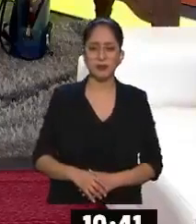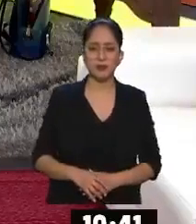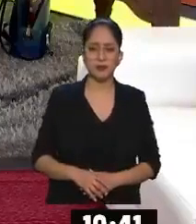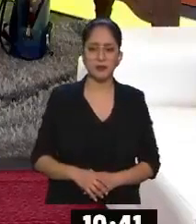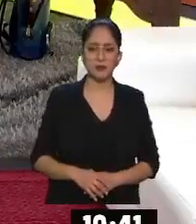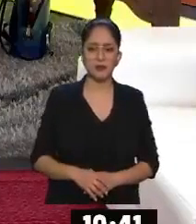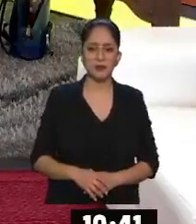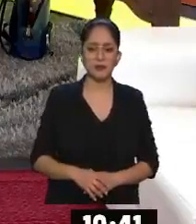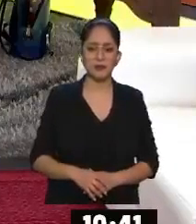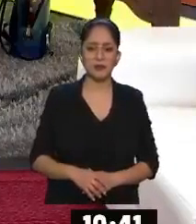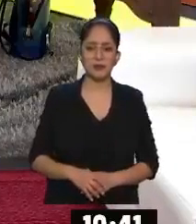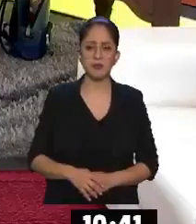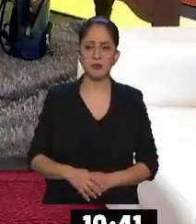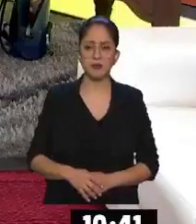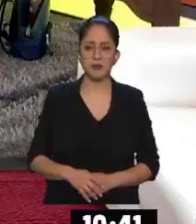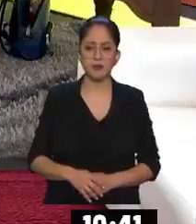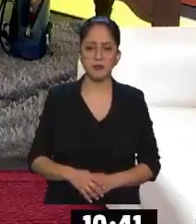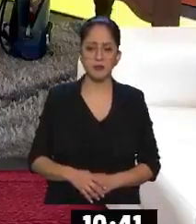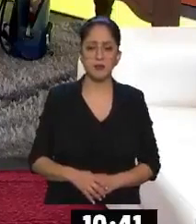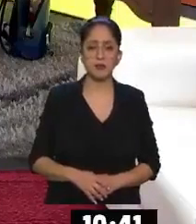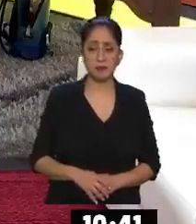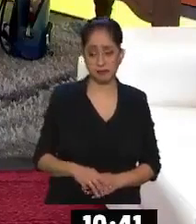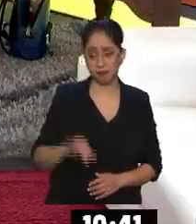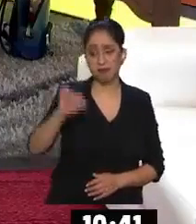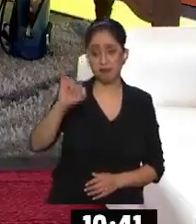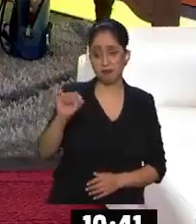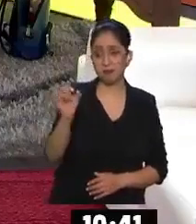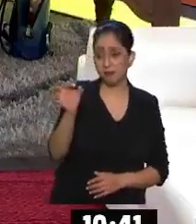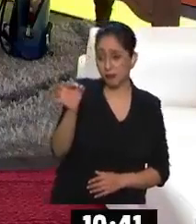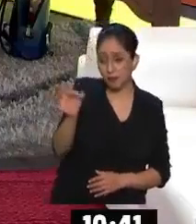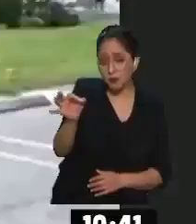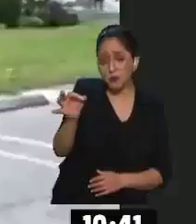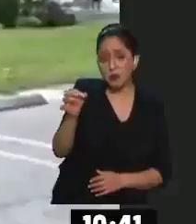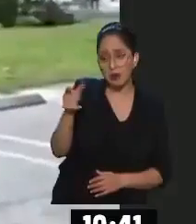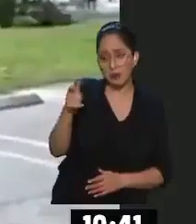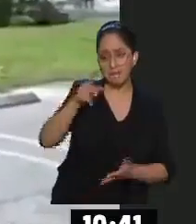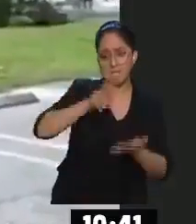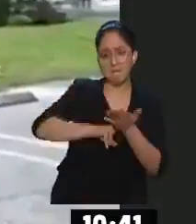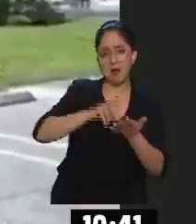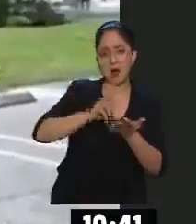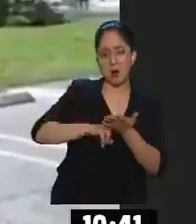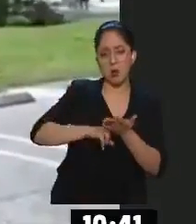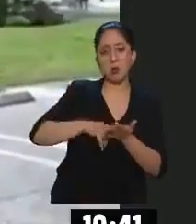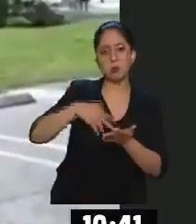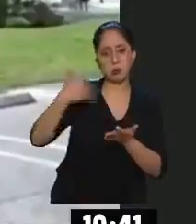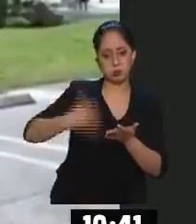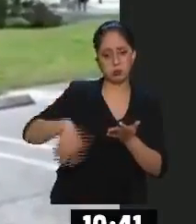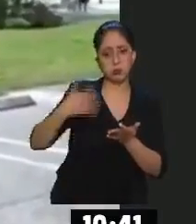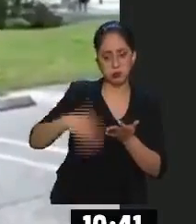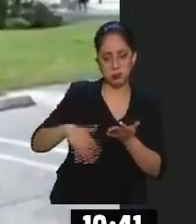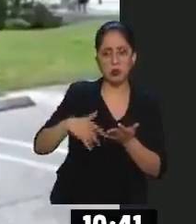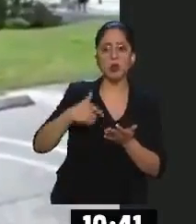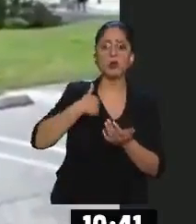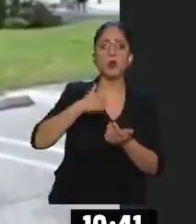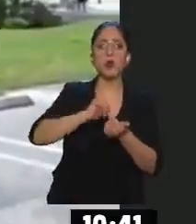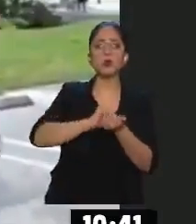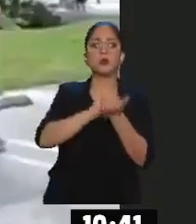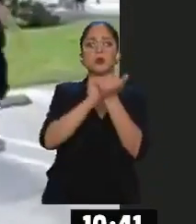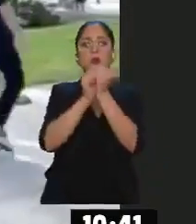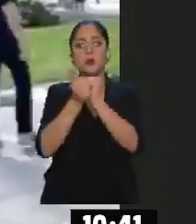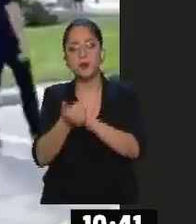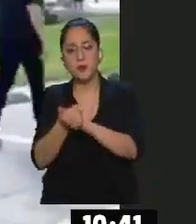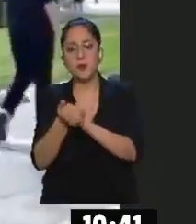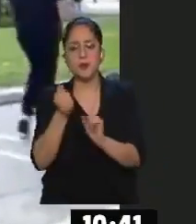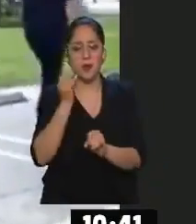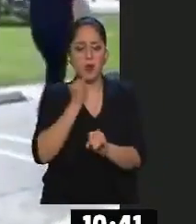Sí, sí, es un valor muy, muy importante que está teniendo el Bitcoin. Y además, nosotros que estamos pintando ahora y haciendo todo el tema